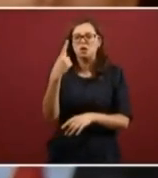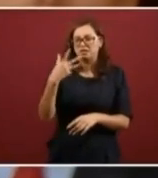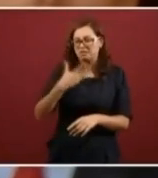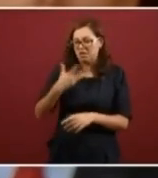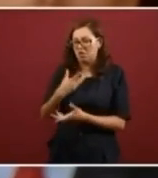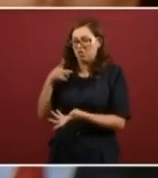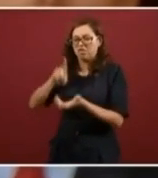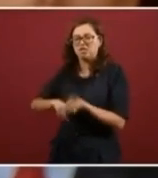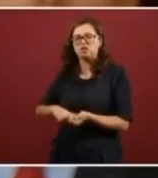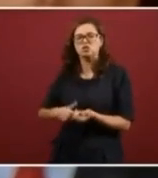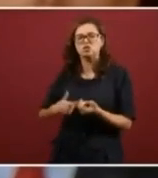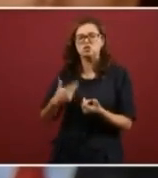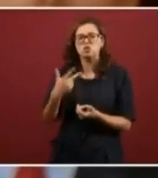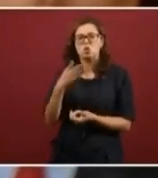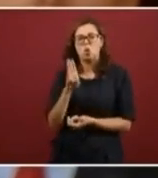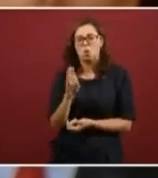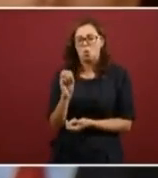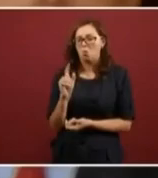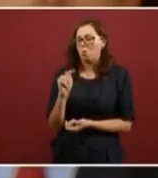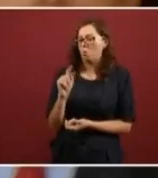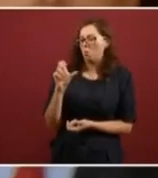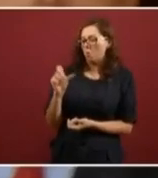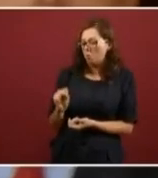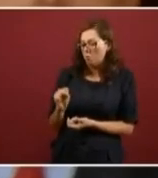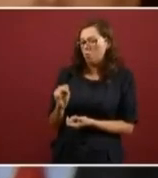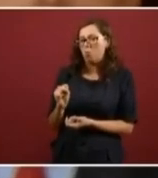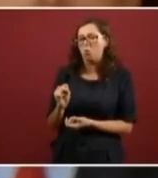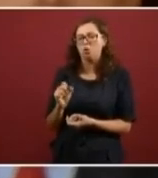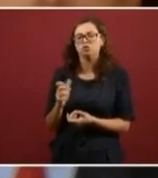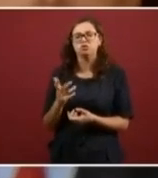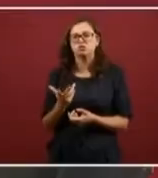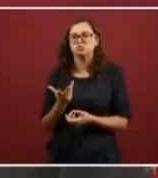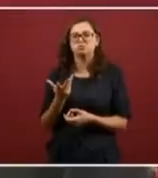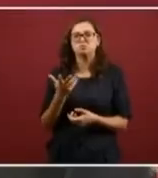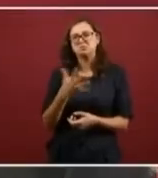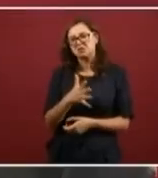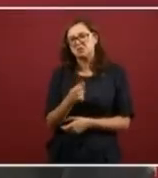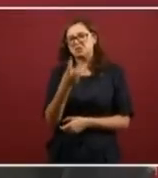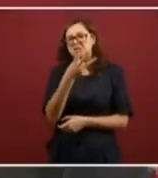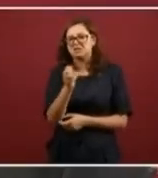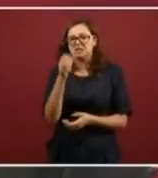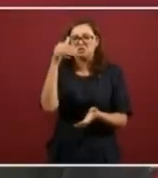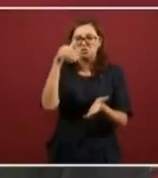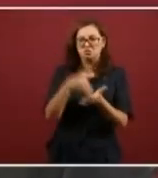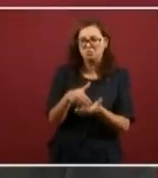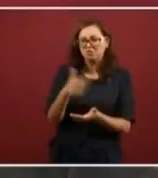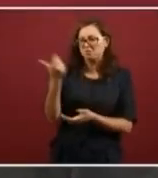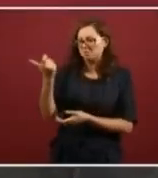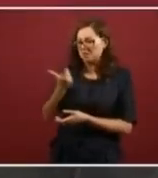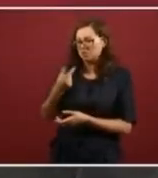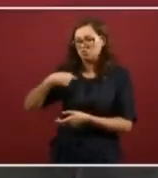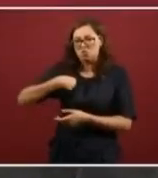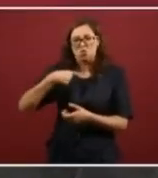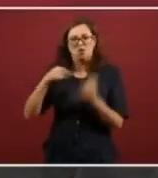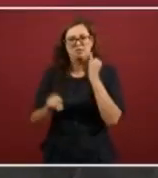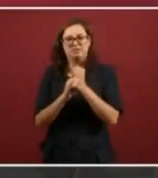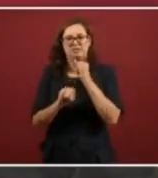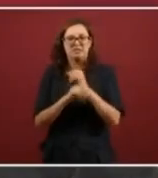atacarla y que pagamos o cobramos, no le entiendo, 300,000 pesos como golpeadora digital.